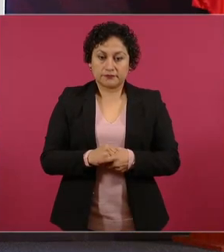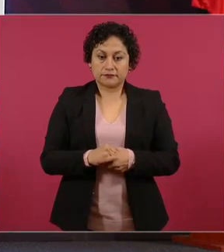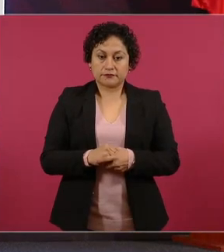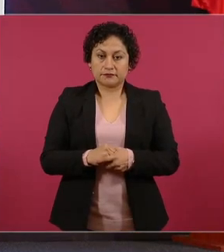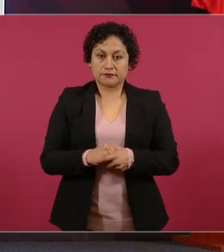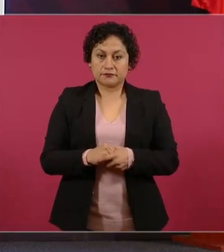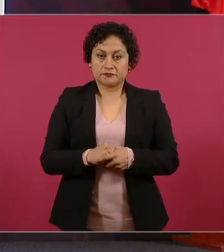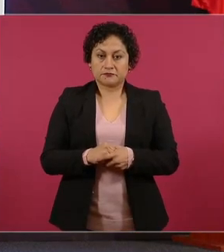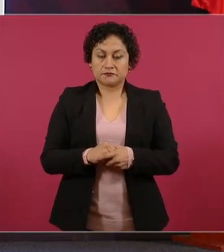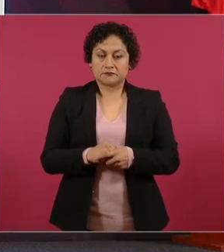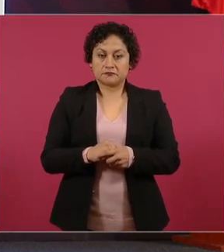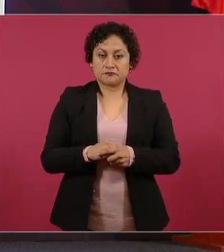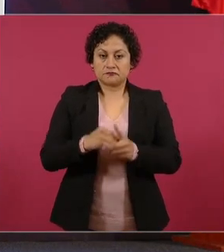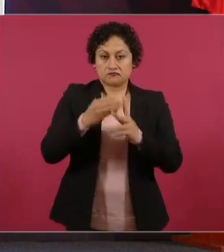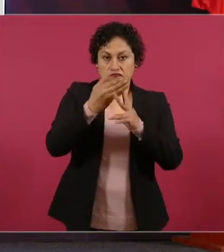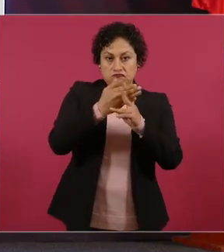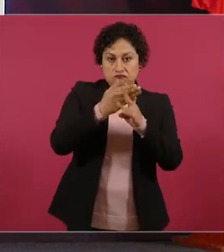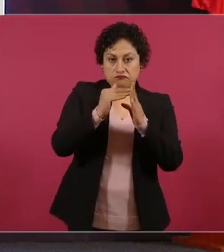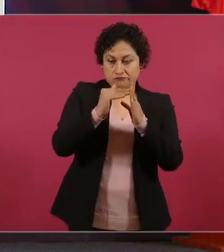Abajo de la media.